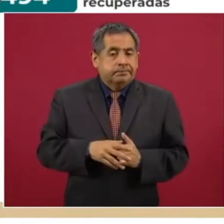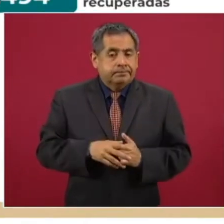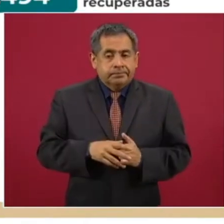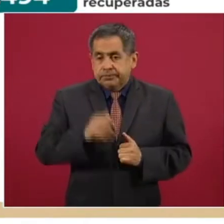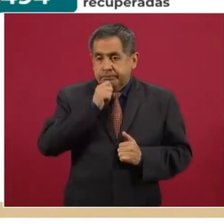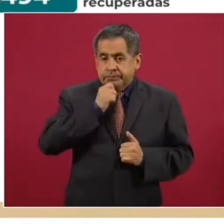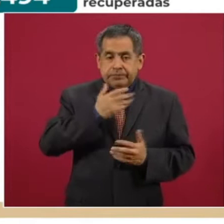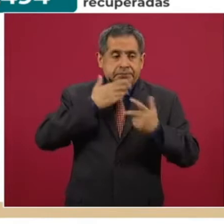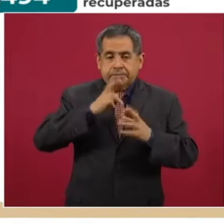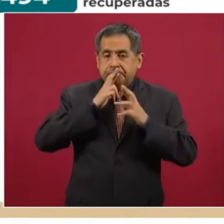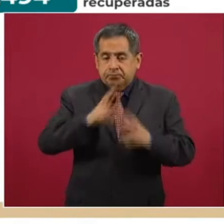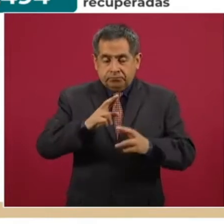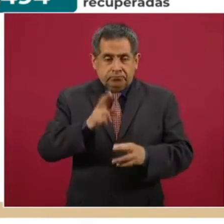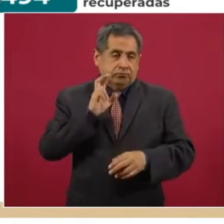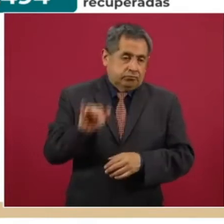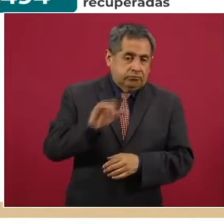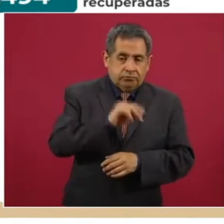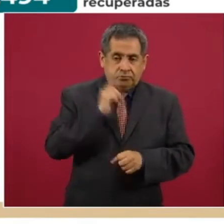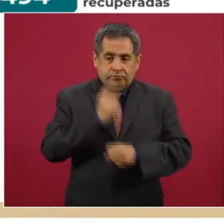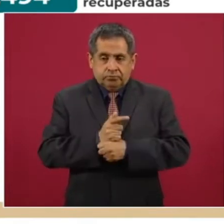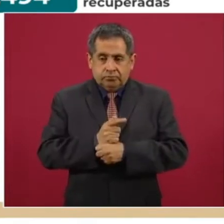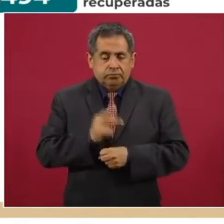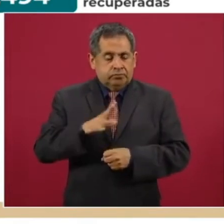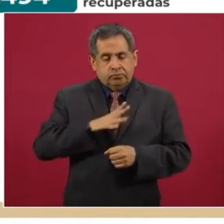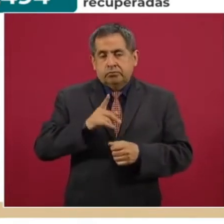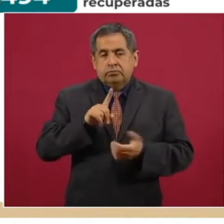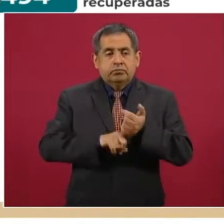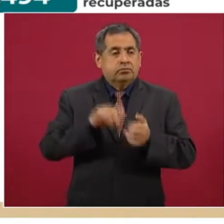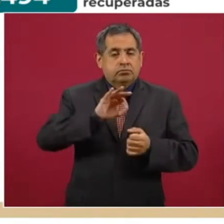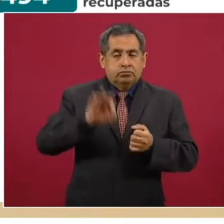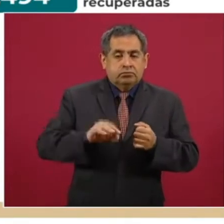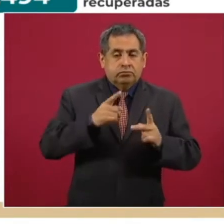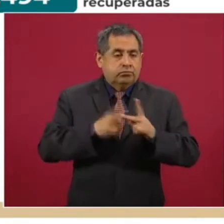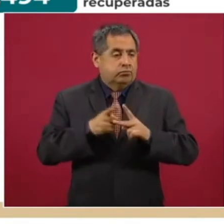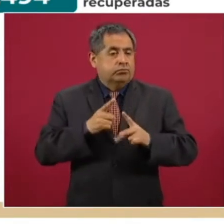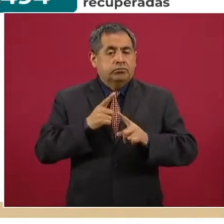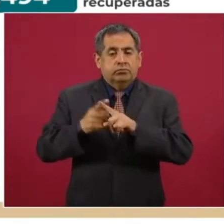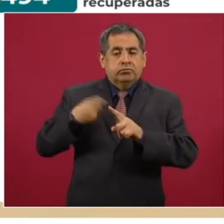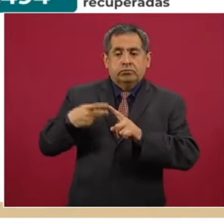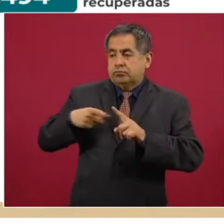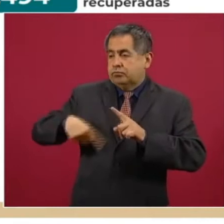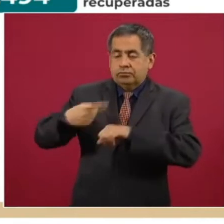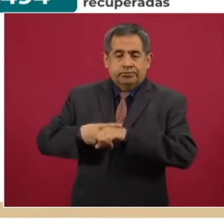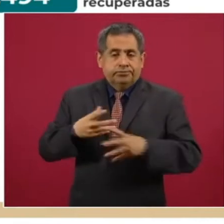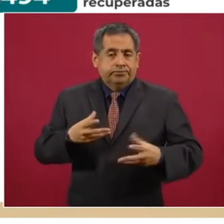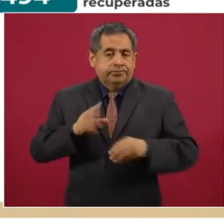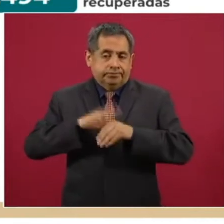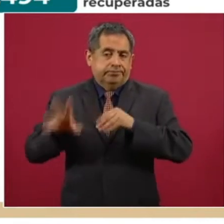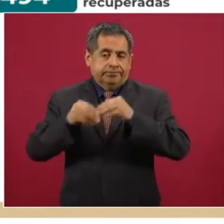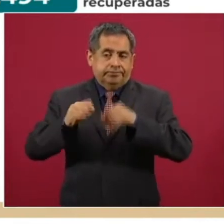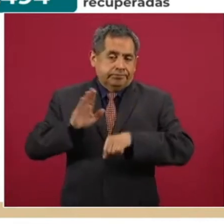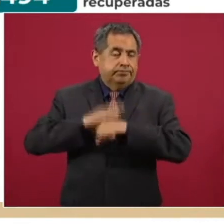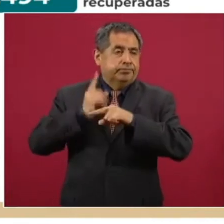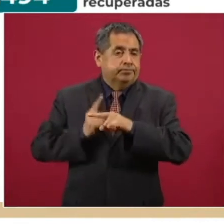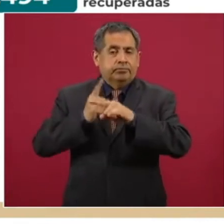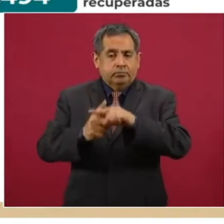no está el resultado del laboratorio, pero sabemos cuál es ese porcentaje y lo multiplicamos por el número de personas enfermas. Esto incrementa las cifras